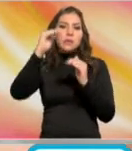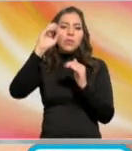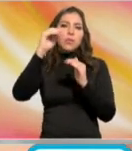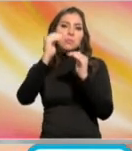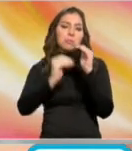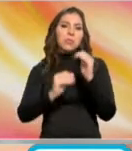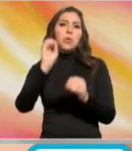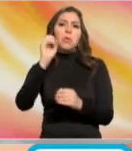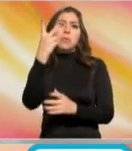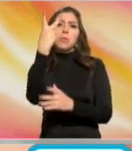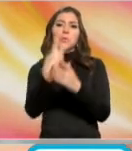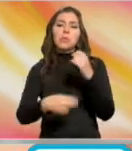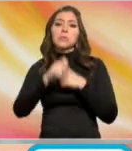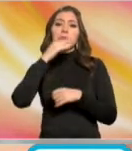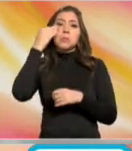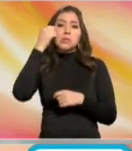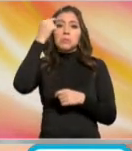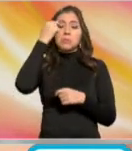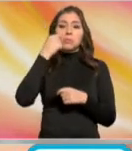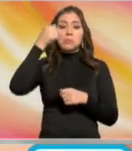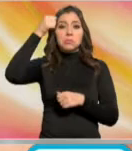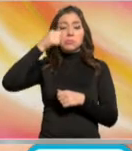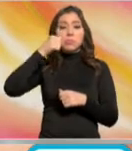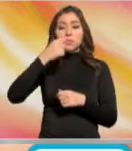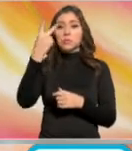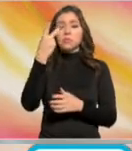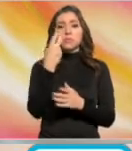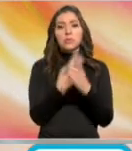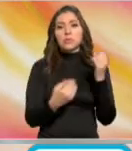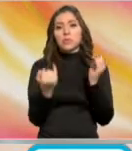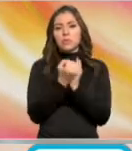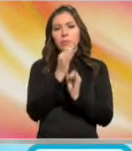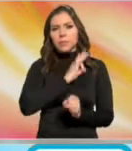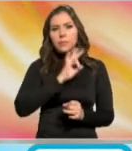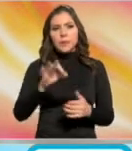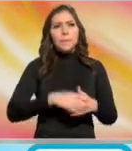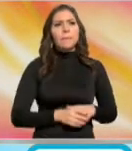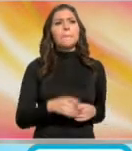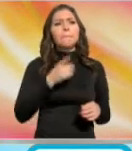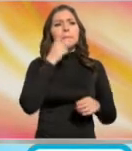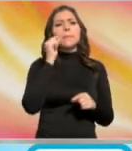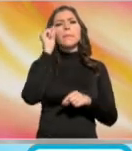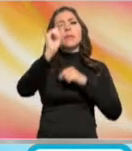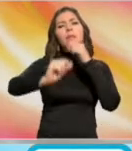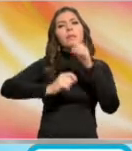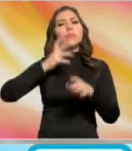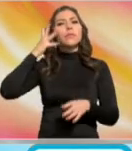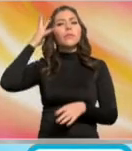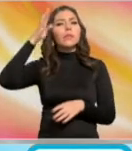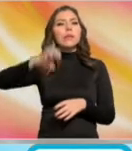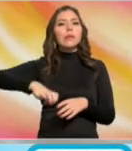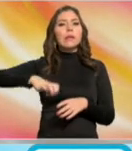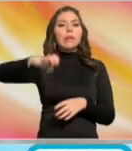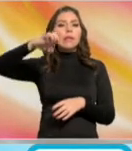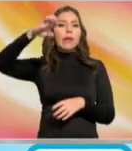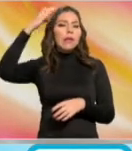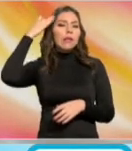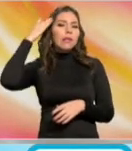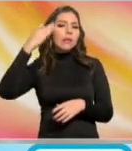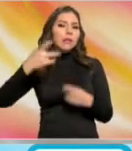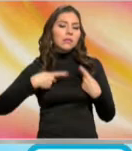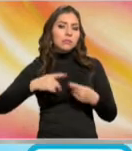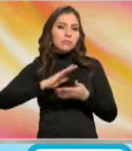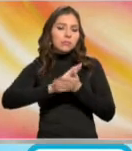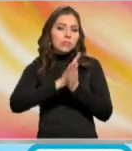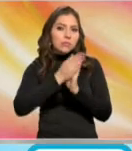Doc, comentabas que entonces aquí, ok, sí hay un factor, por así decirlo, de edad, es decir, que con el paso del tiempo se va cayendo los párpados, pero hay quien,